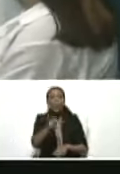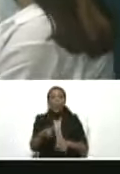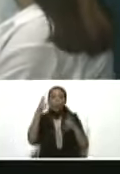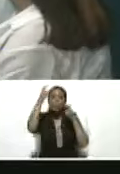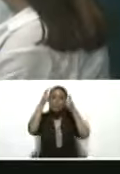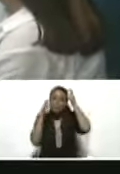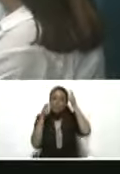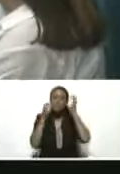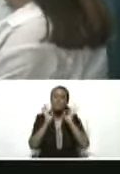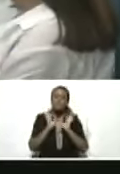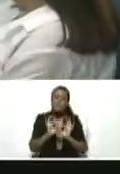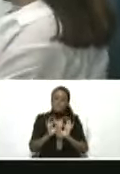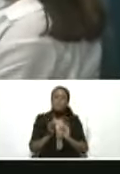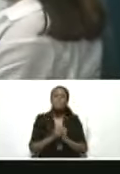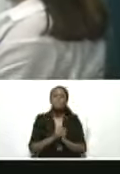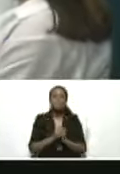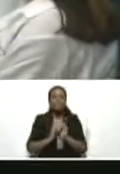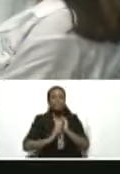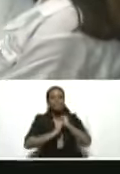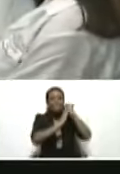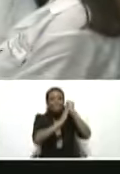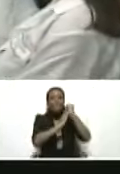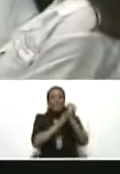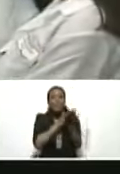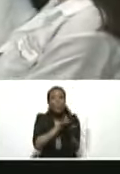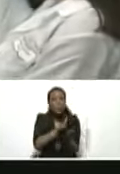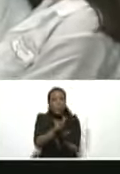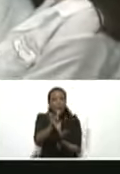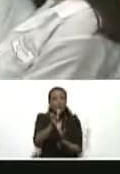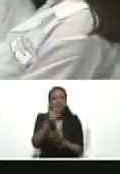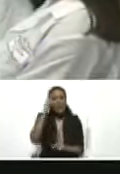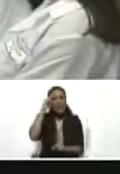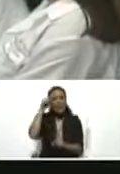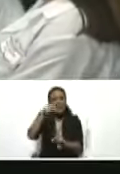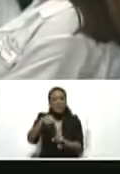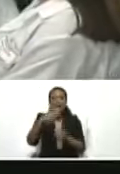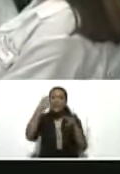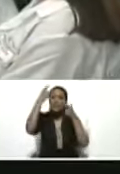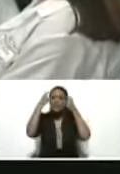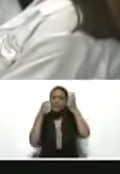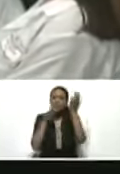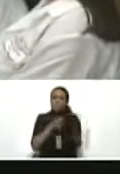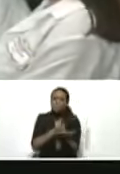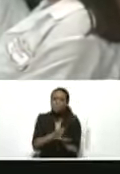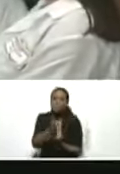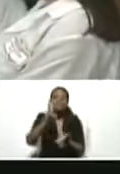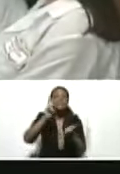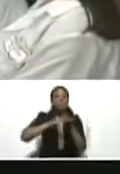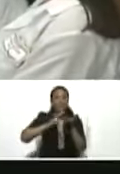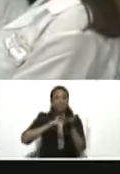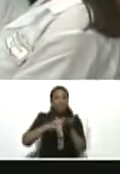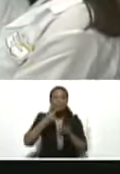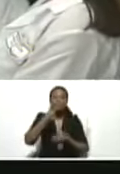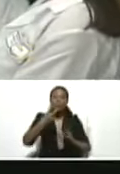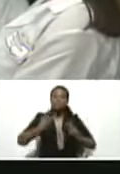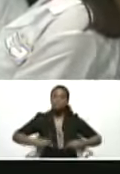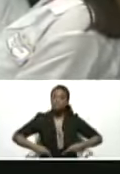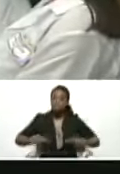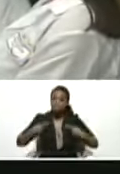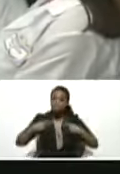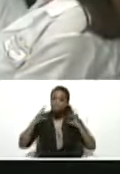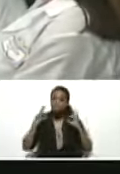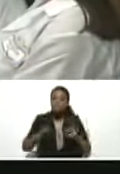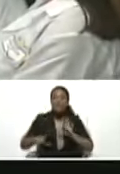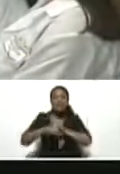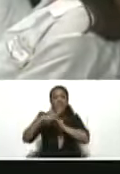comandante bandera el comandante vamos por el camino de Chávez que es el camino de la verdad de la vida